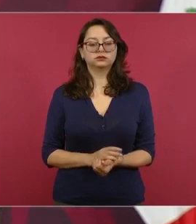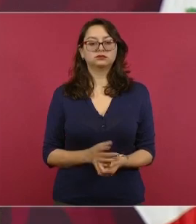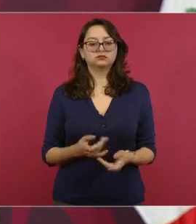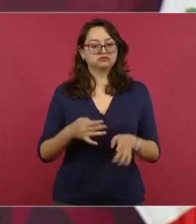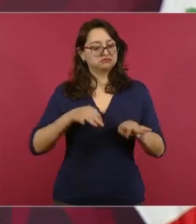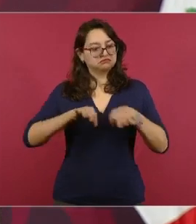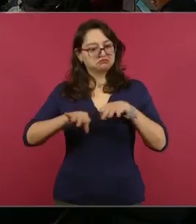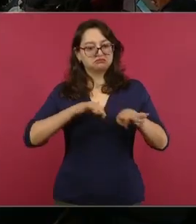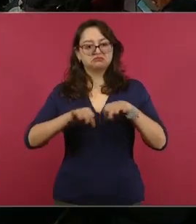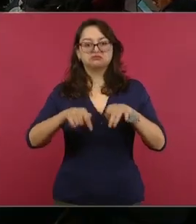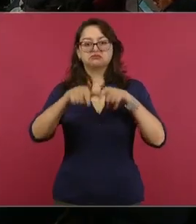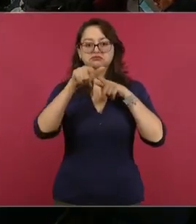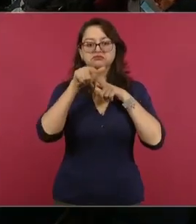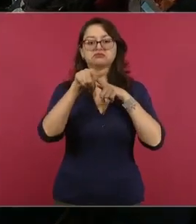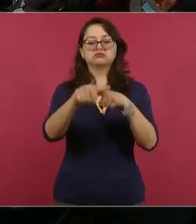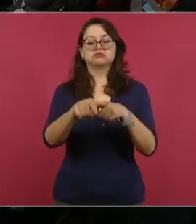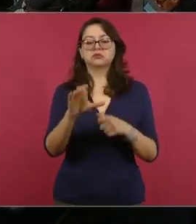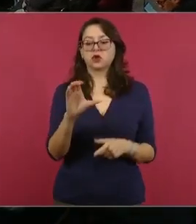de Conagua.